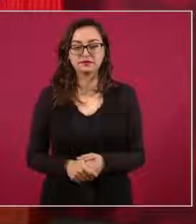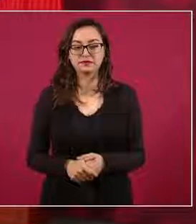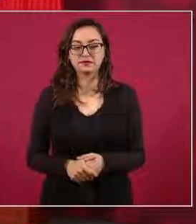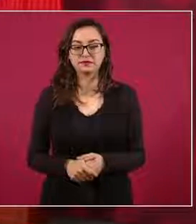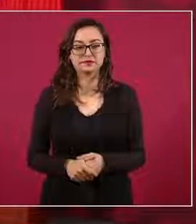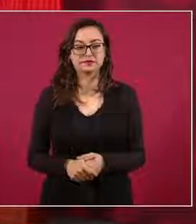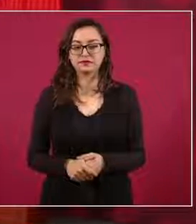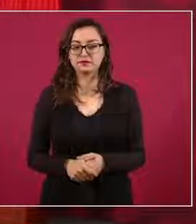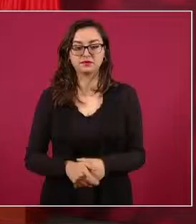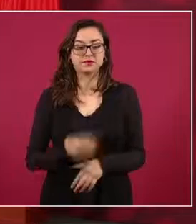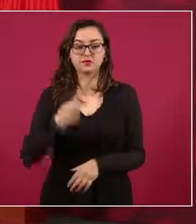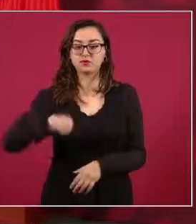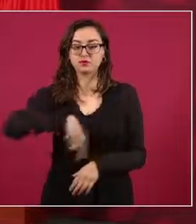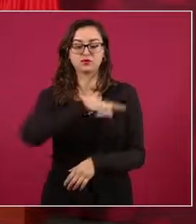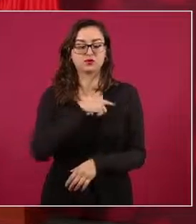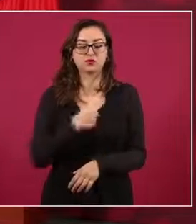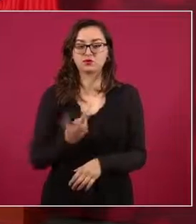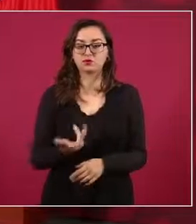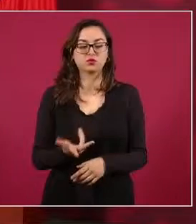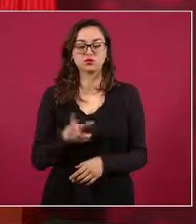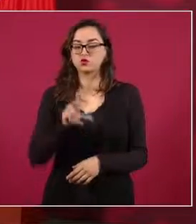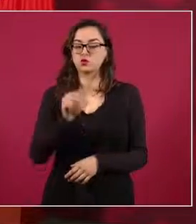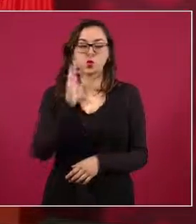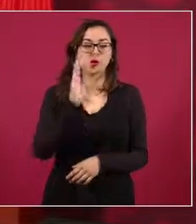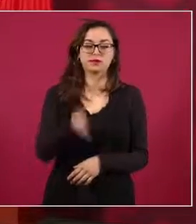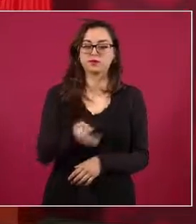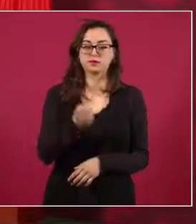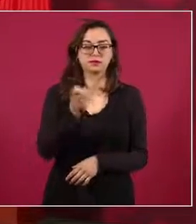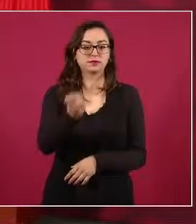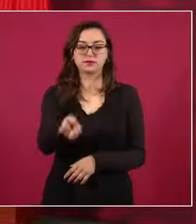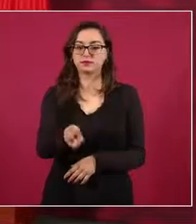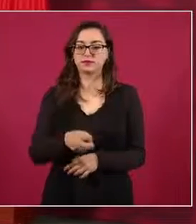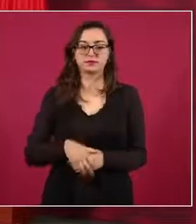No se tolera lo de la venta de las plazas.